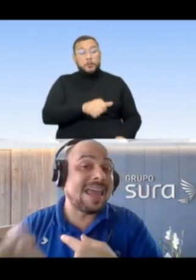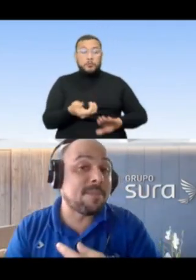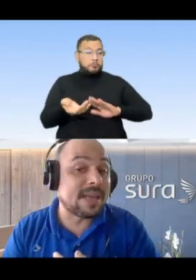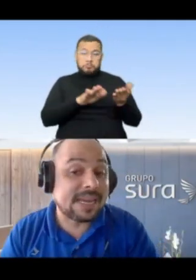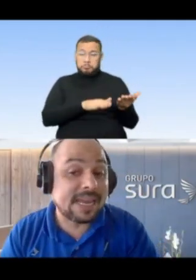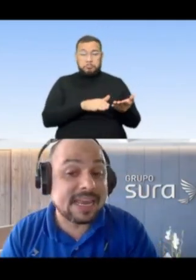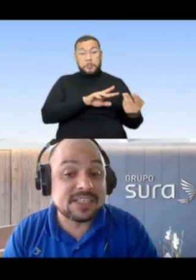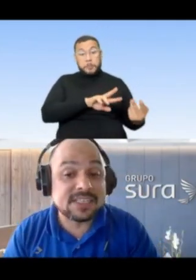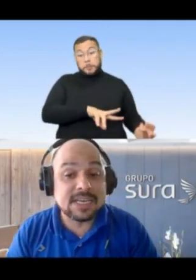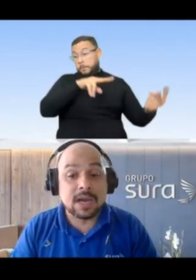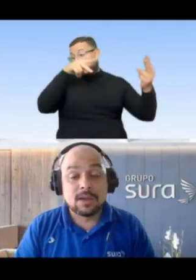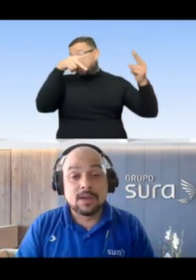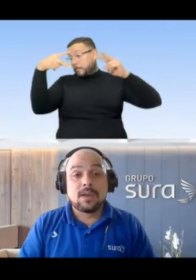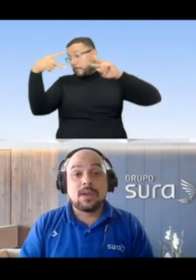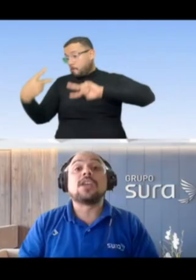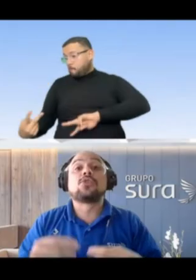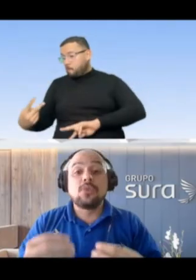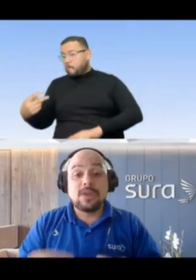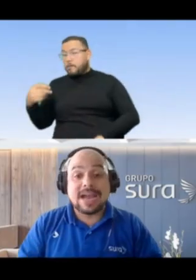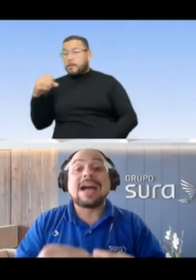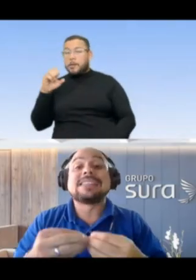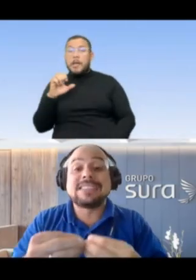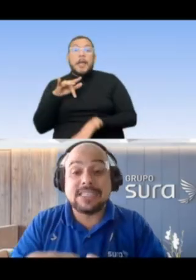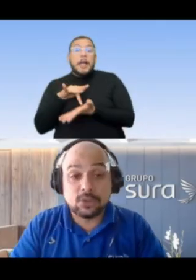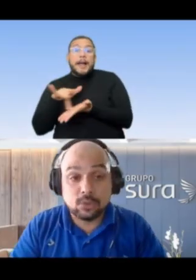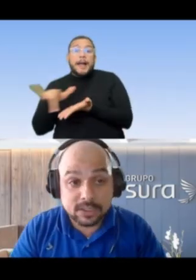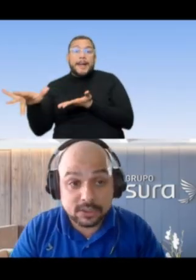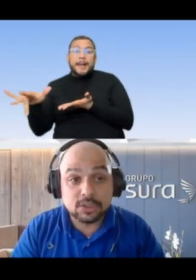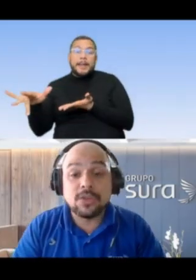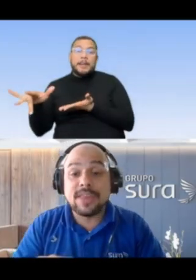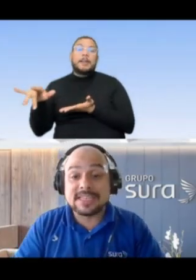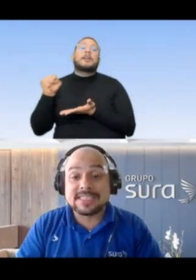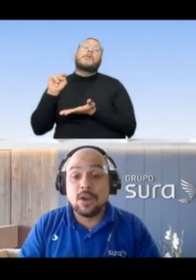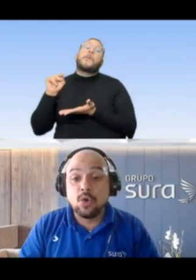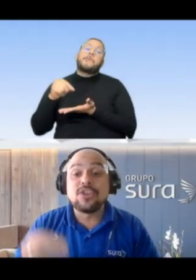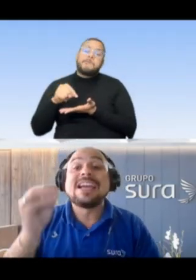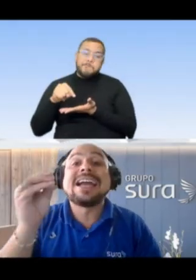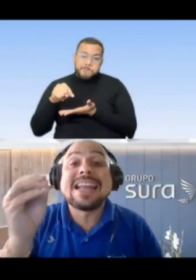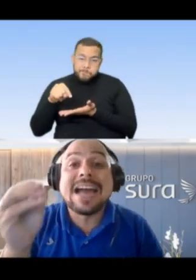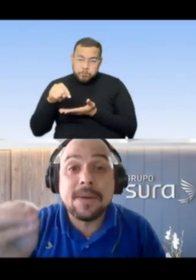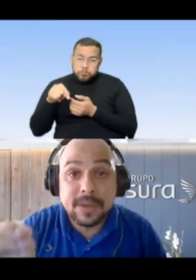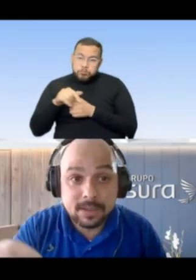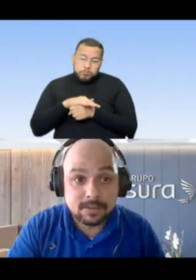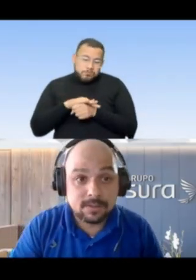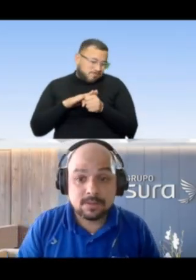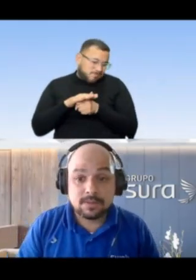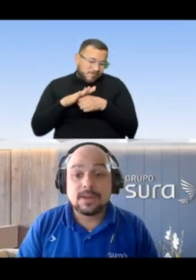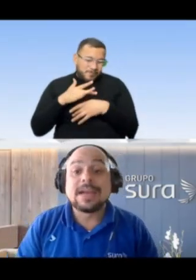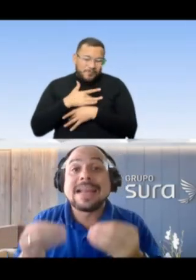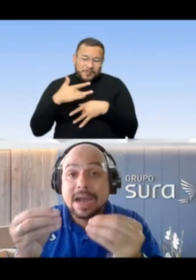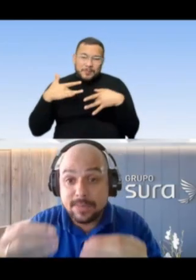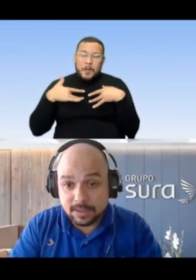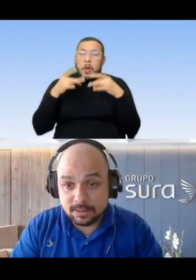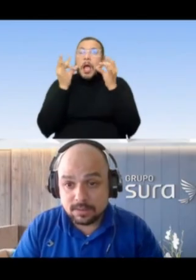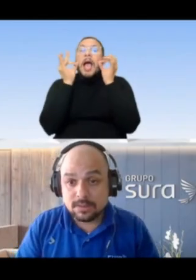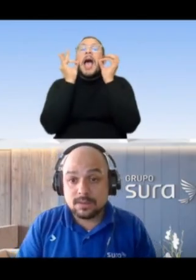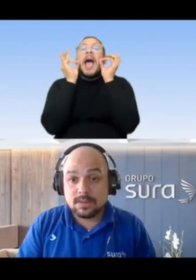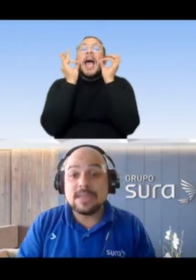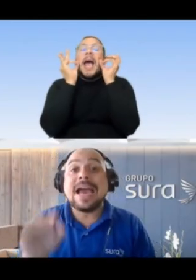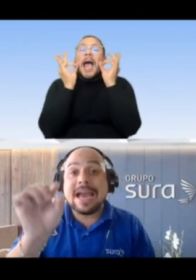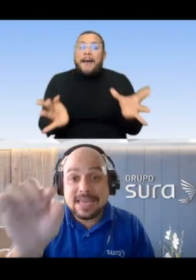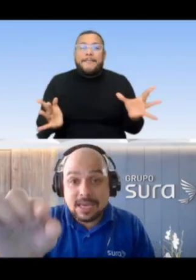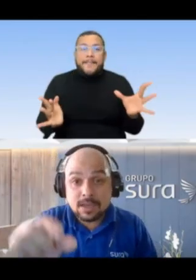cambio, en la emergencia es una situación de salud grave,